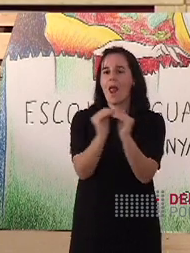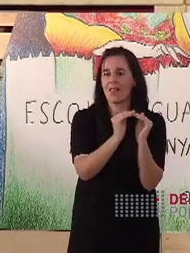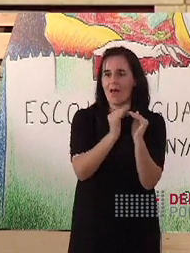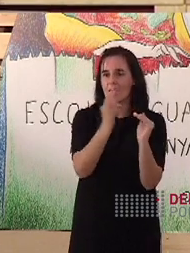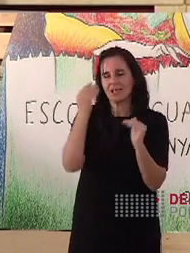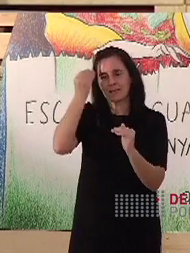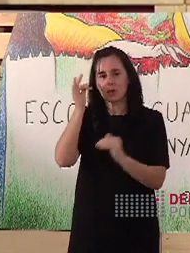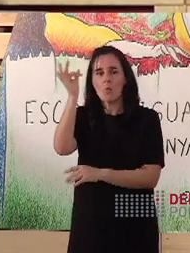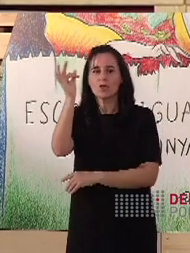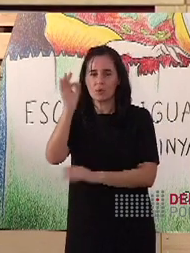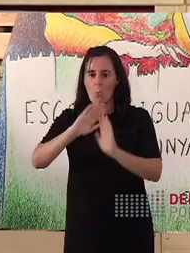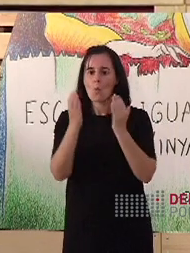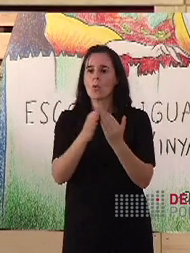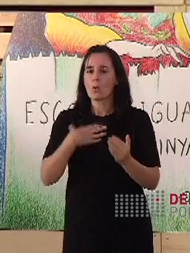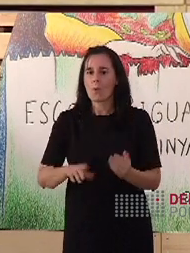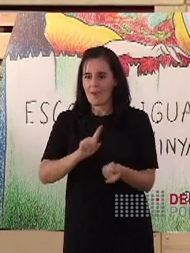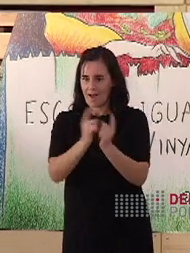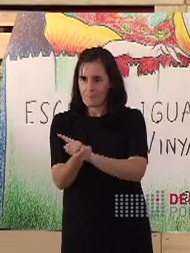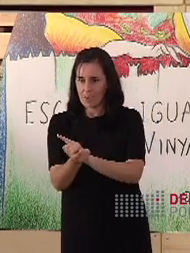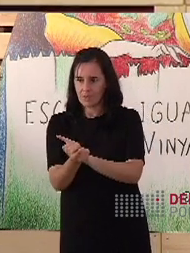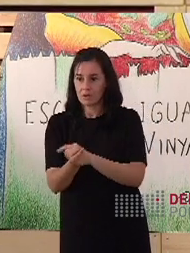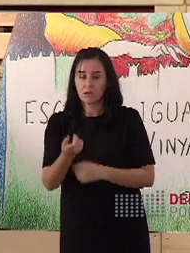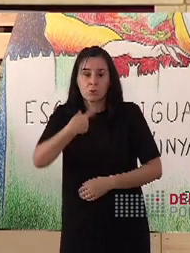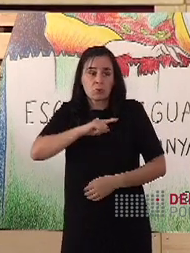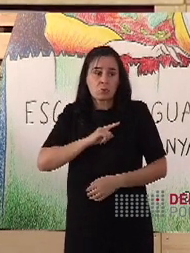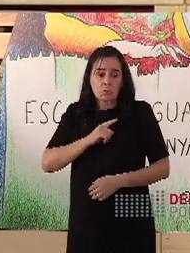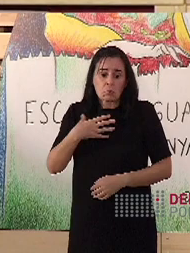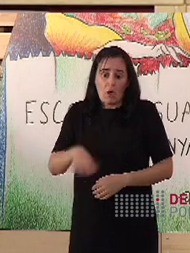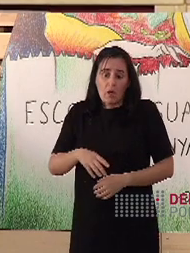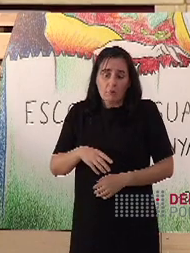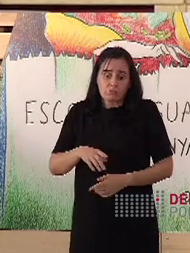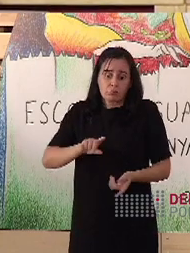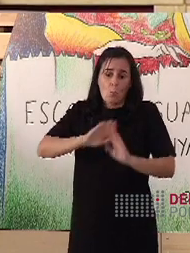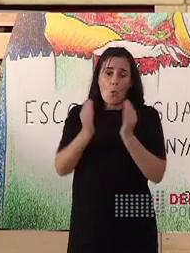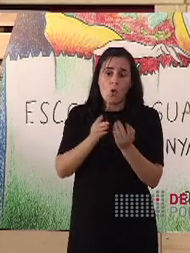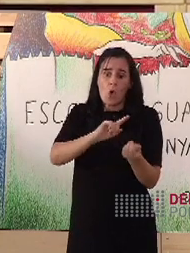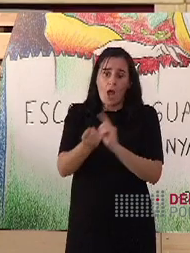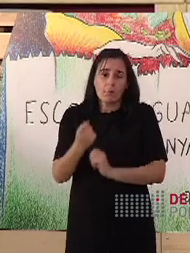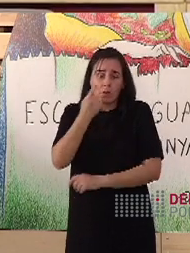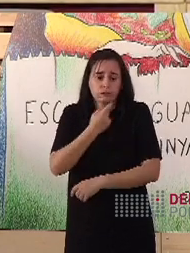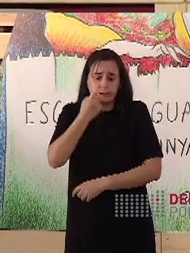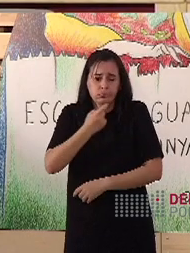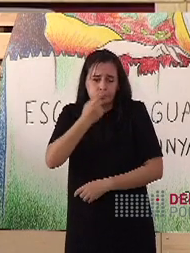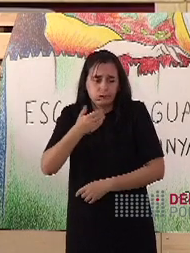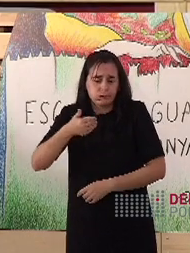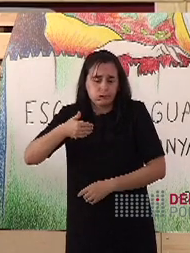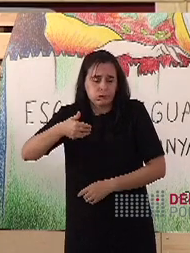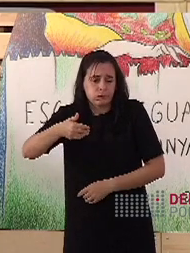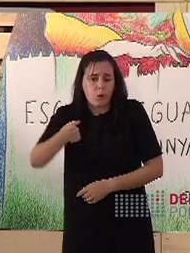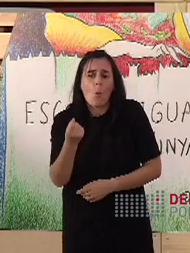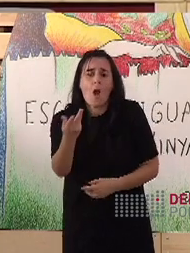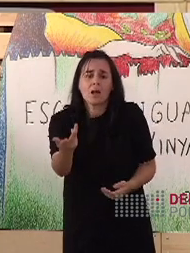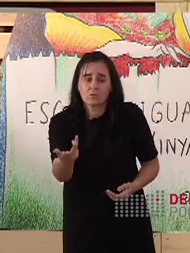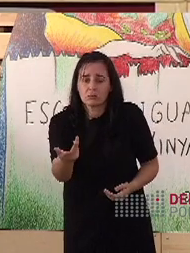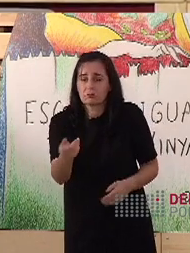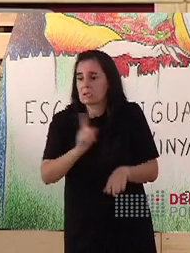mundo. Canto imos tardar? Pois todo o tempo que sexa necesario para sumar